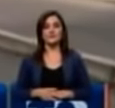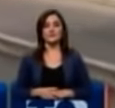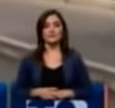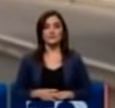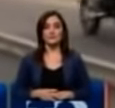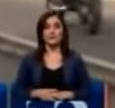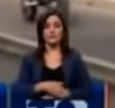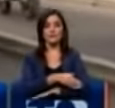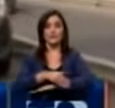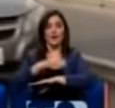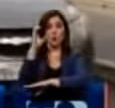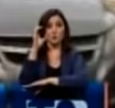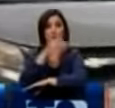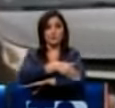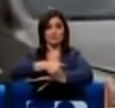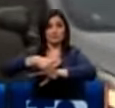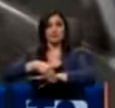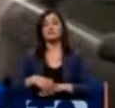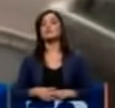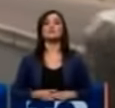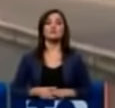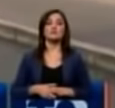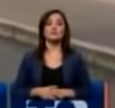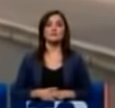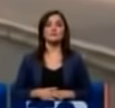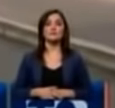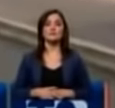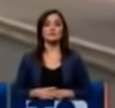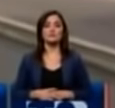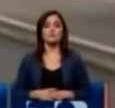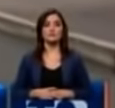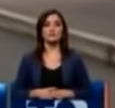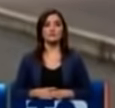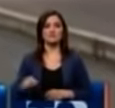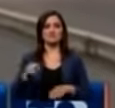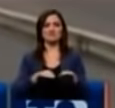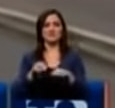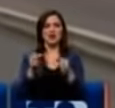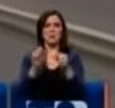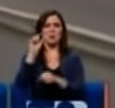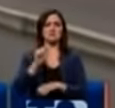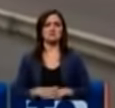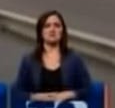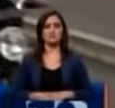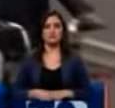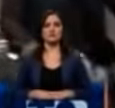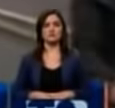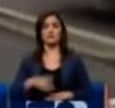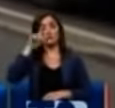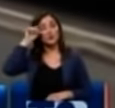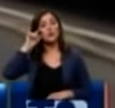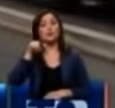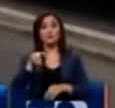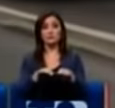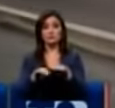la avenida Gran Colombia y Miguel Espinosa, ustedes pueden observar que hay una poca afluencia. Recuerden que si ustedes circulan por